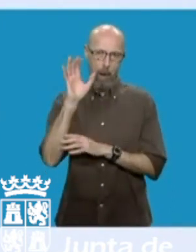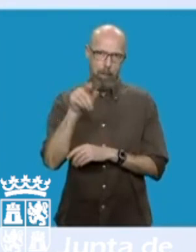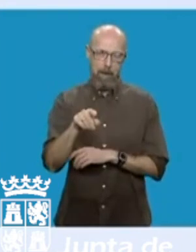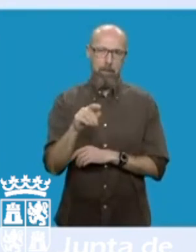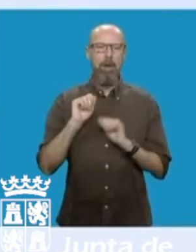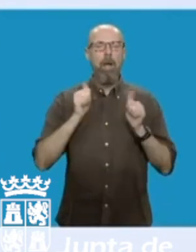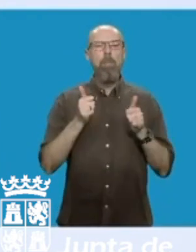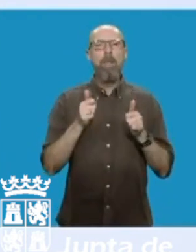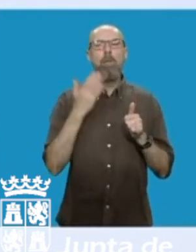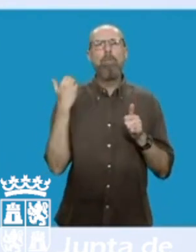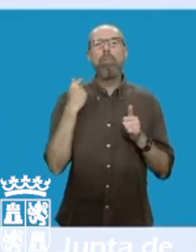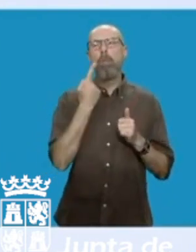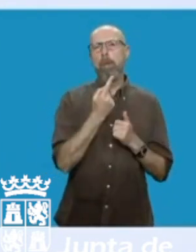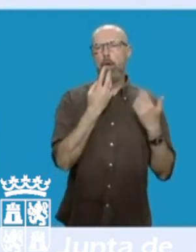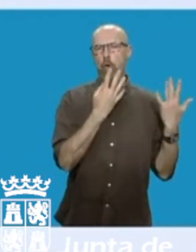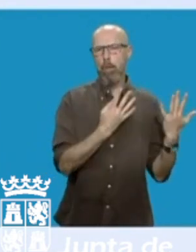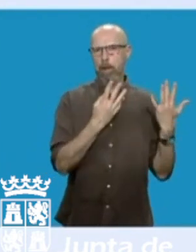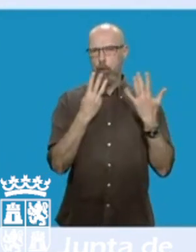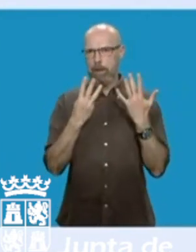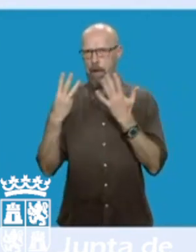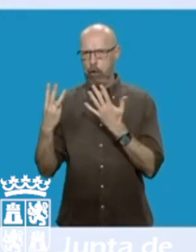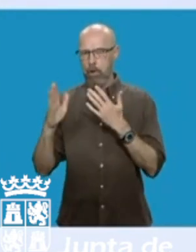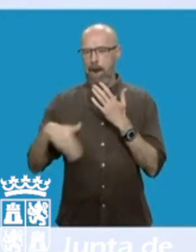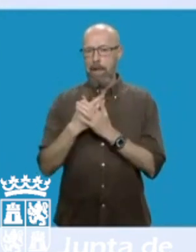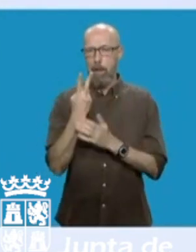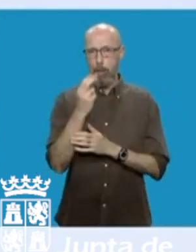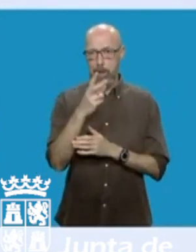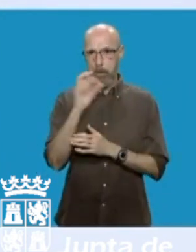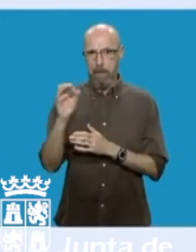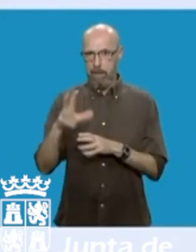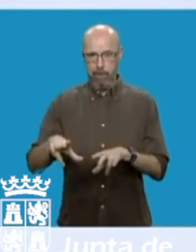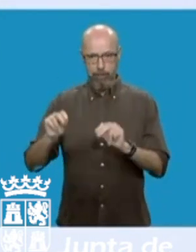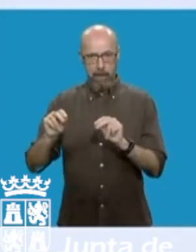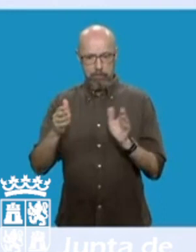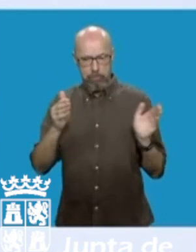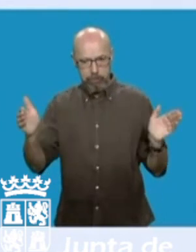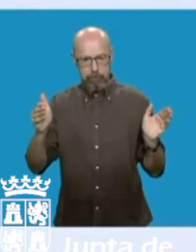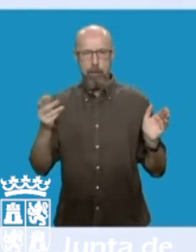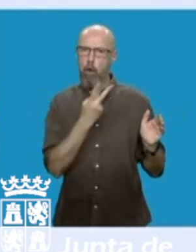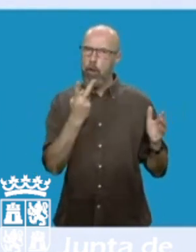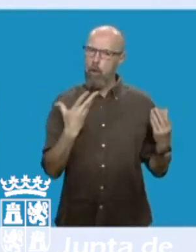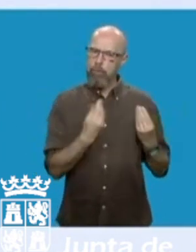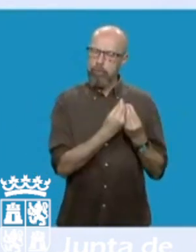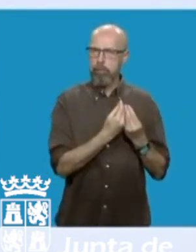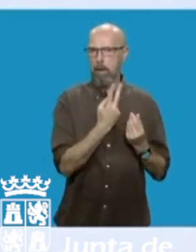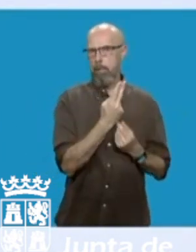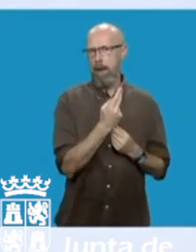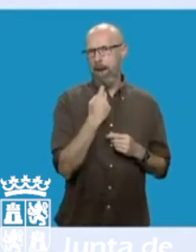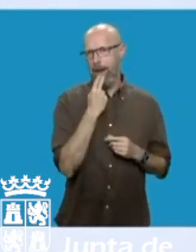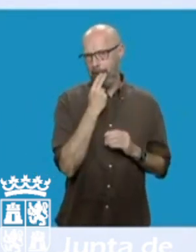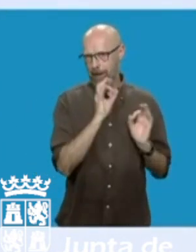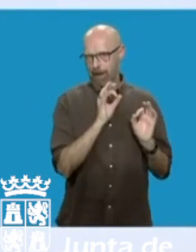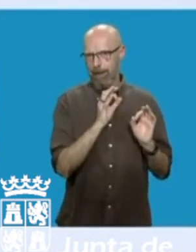año 1988 y hasta su retirada en el año 2020 fueron de la mano, formando pareja arbitral y pasando por todas